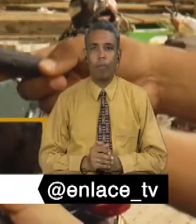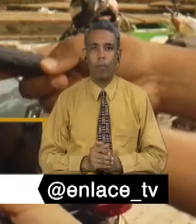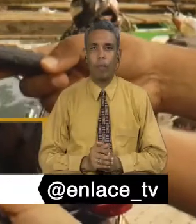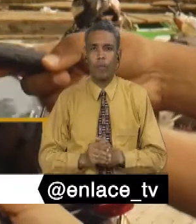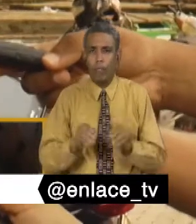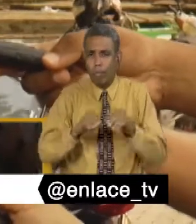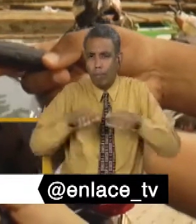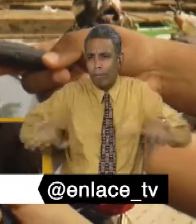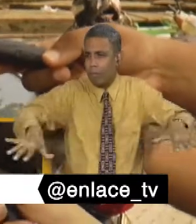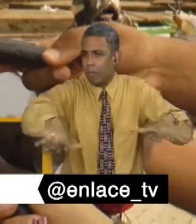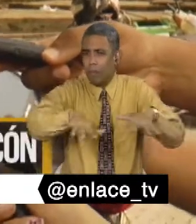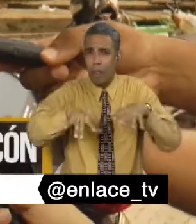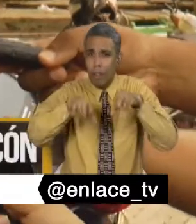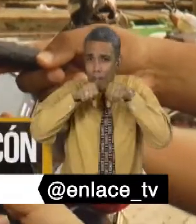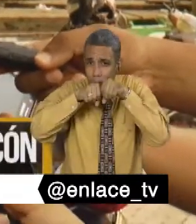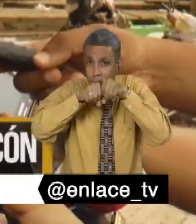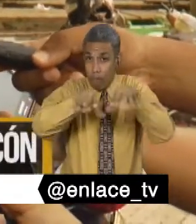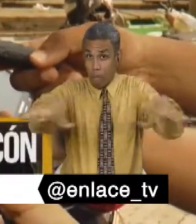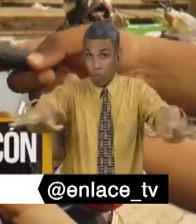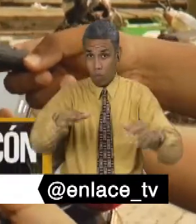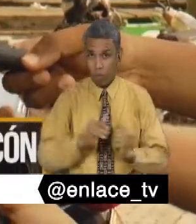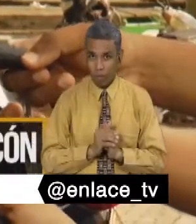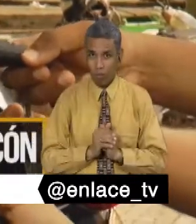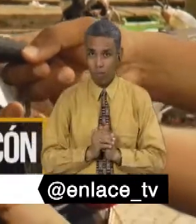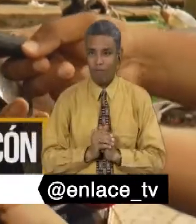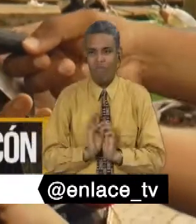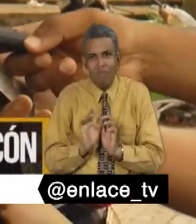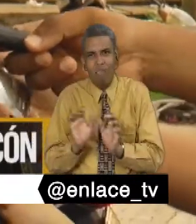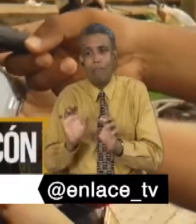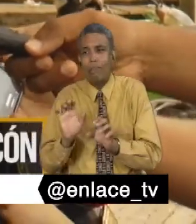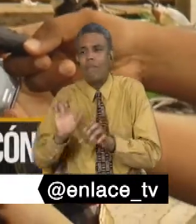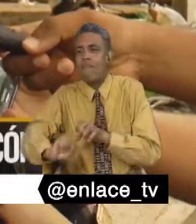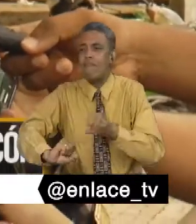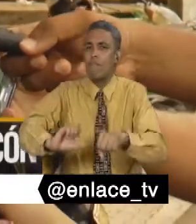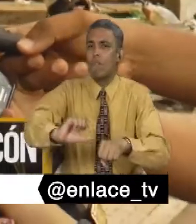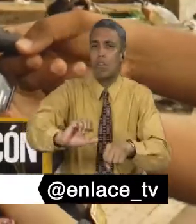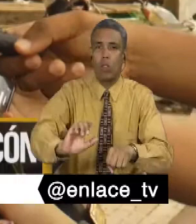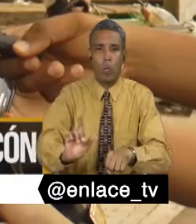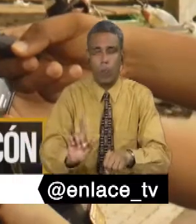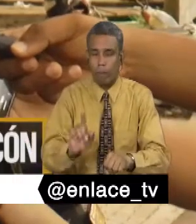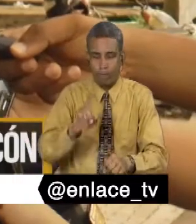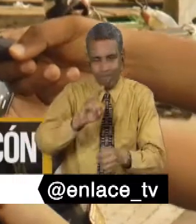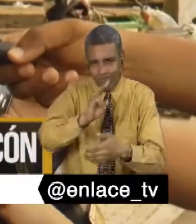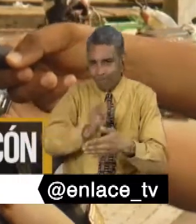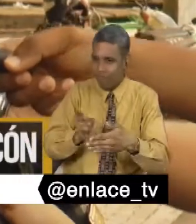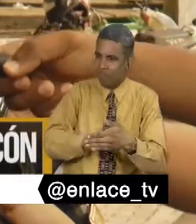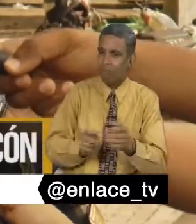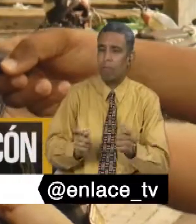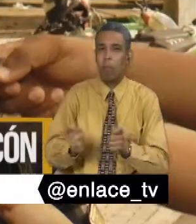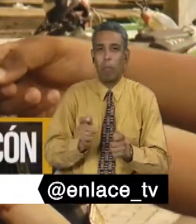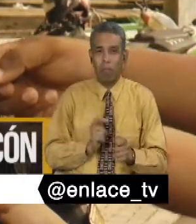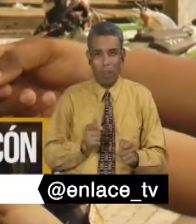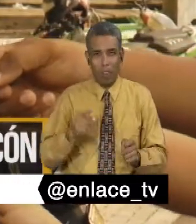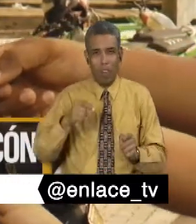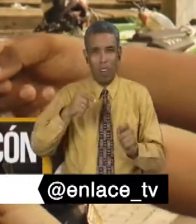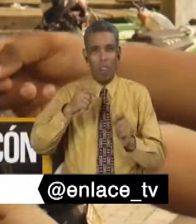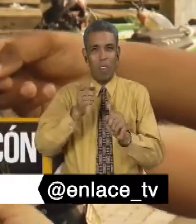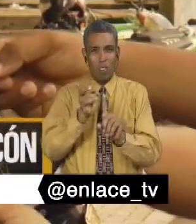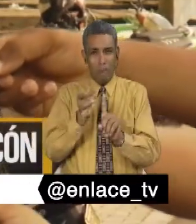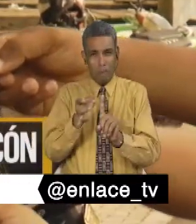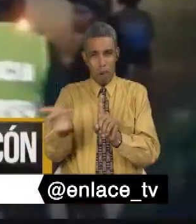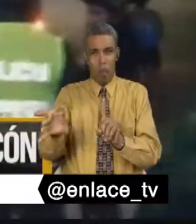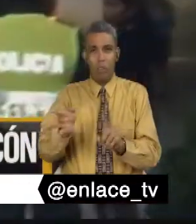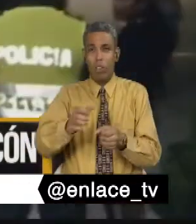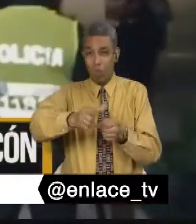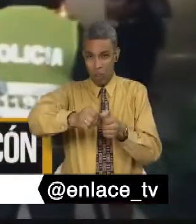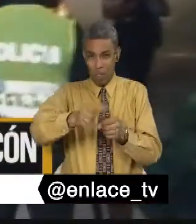desde hace tiempo ya con el tema de la recuperación del Cristo Petrolero como insignia e ícono de turismo para Barranca